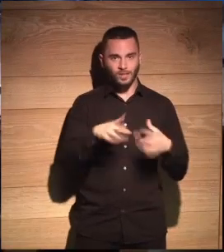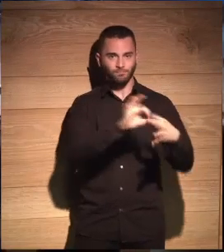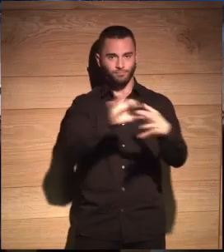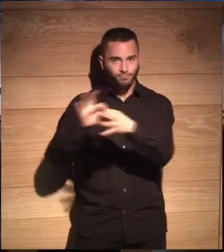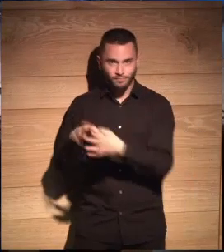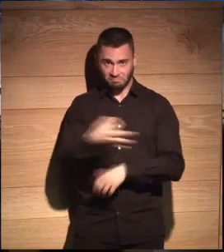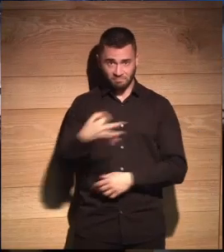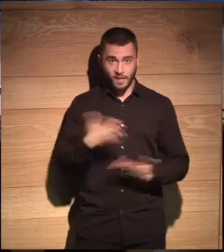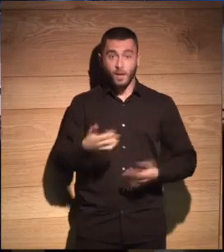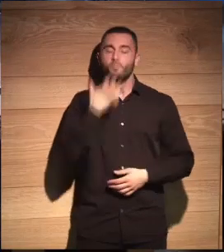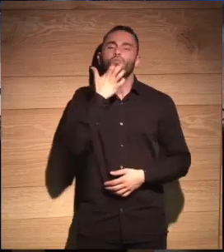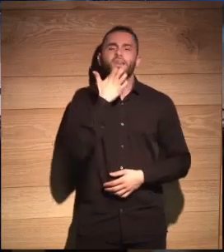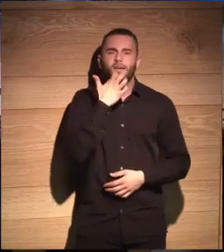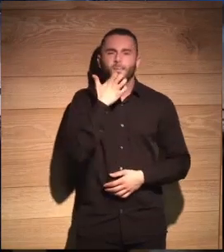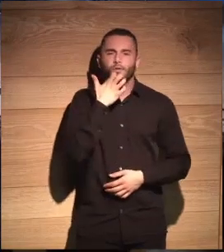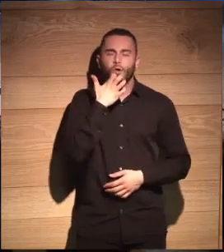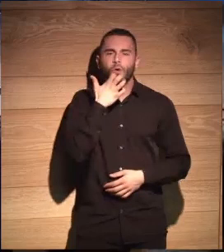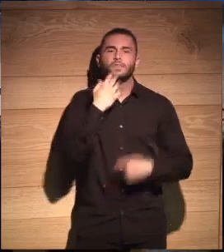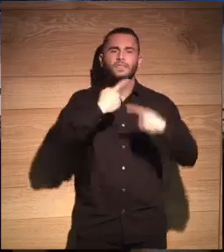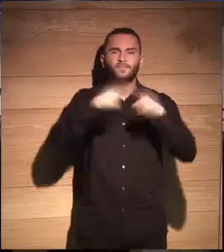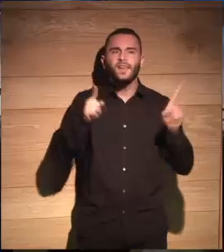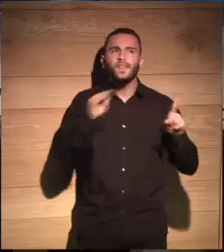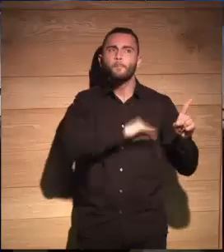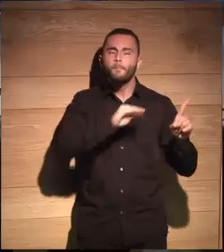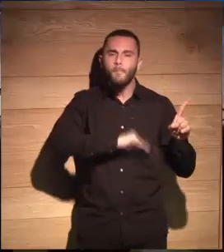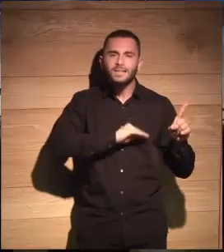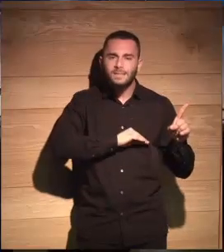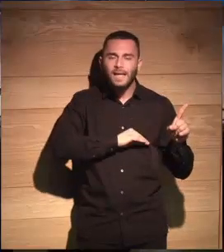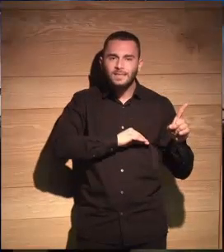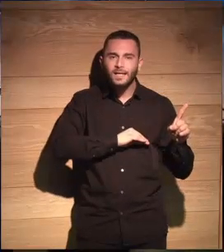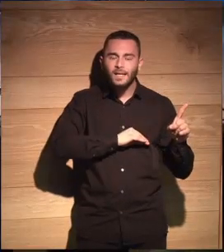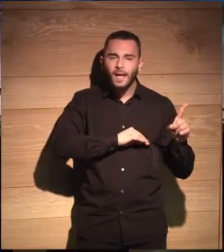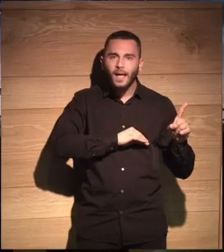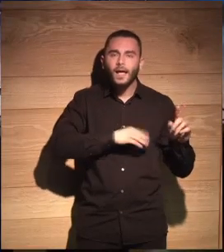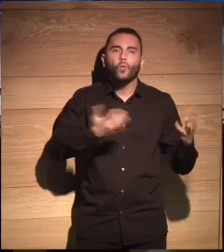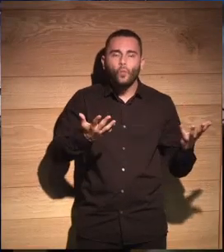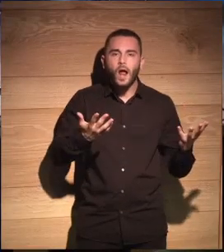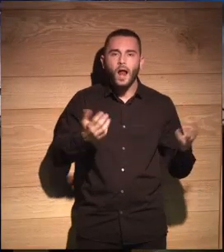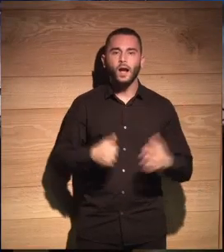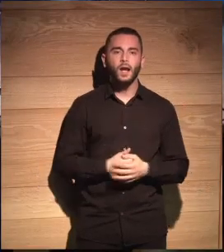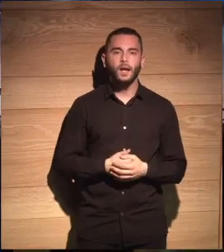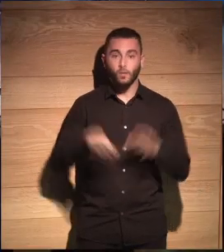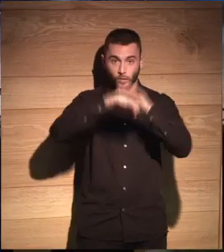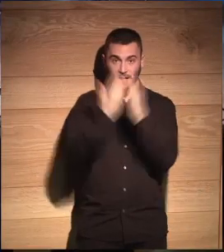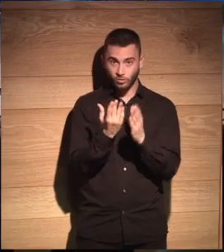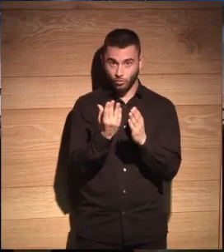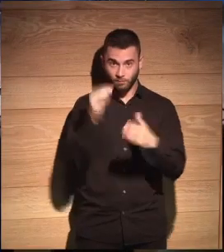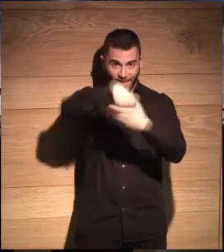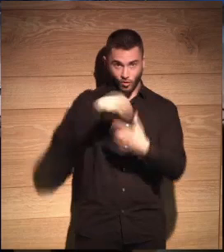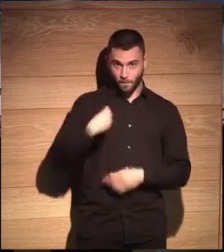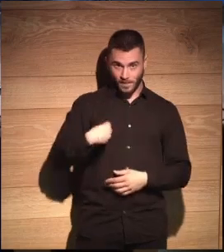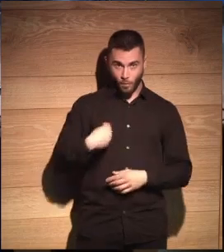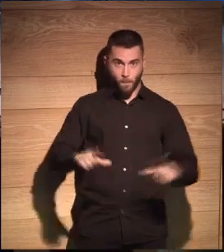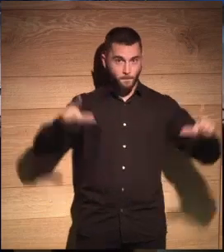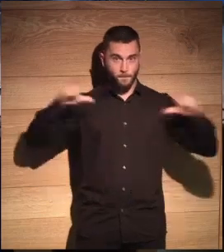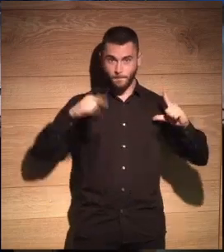por ejemplo, creo que habéis tenido como una gran diferencia, que es el tenéis dentro del mismo universo